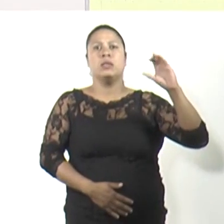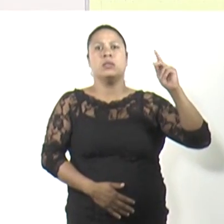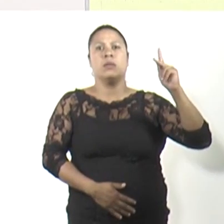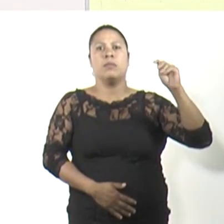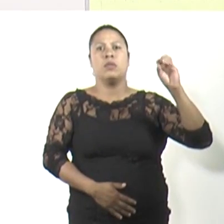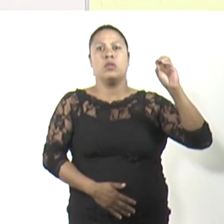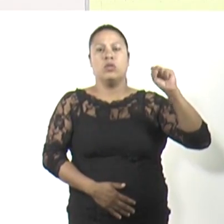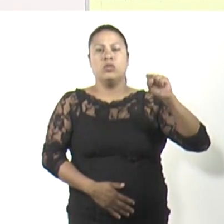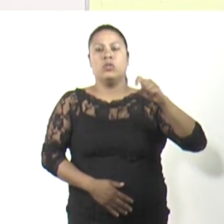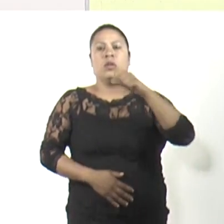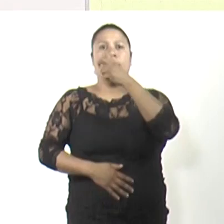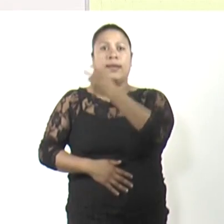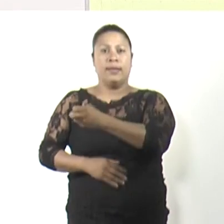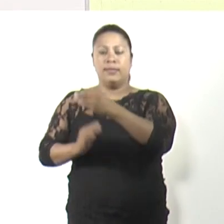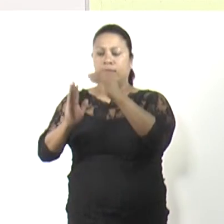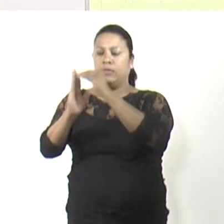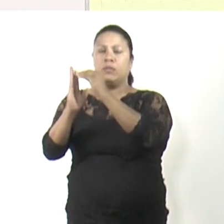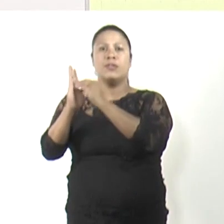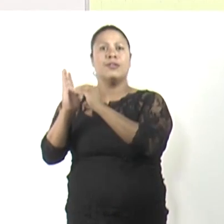se van a establecer